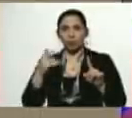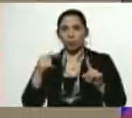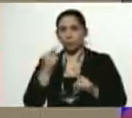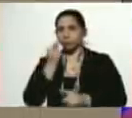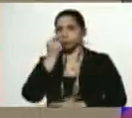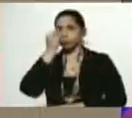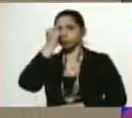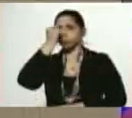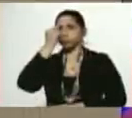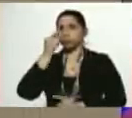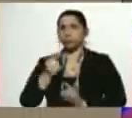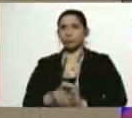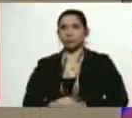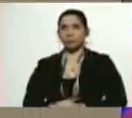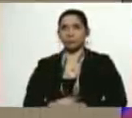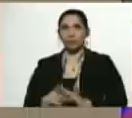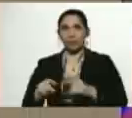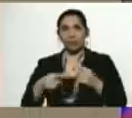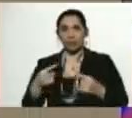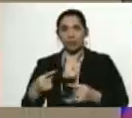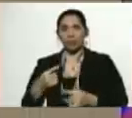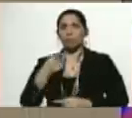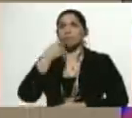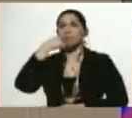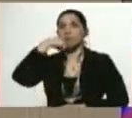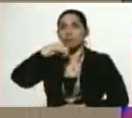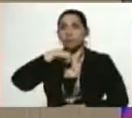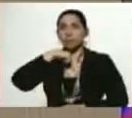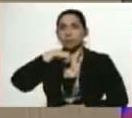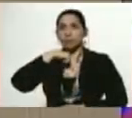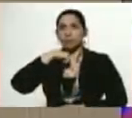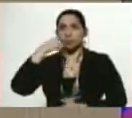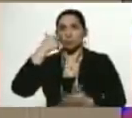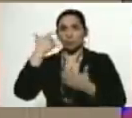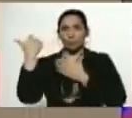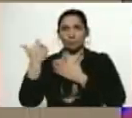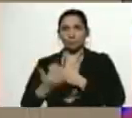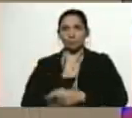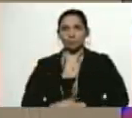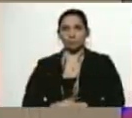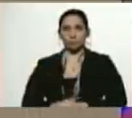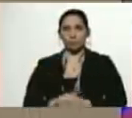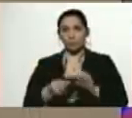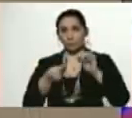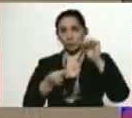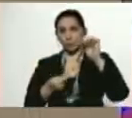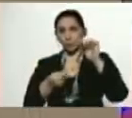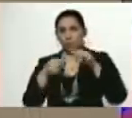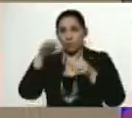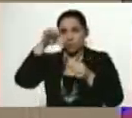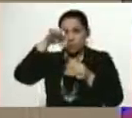se introduce por la nariz y luego se introduce por la garganta, y esto que está aquí es